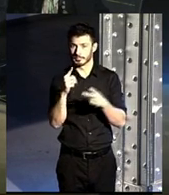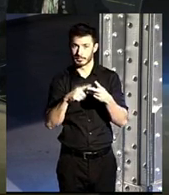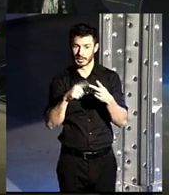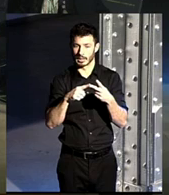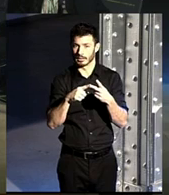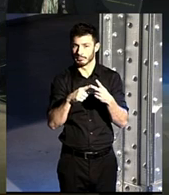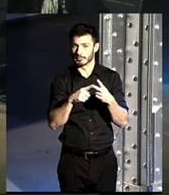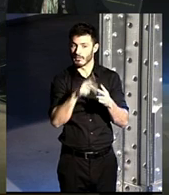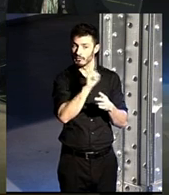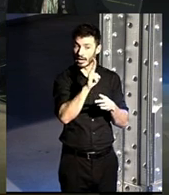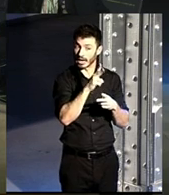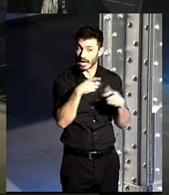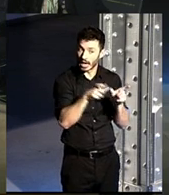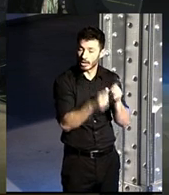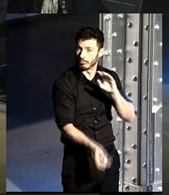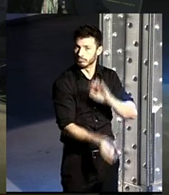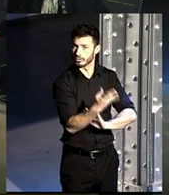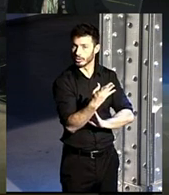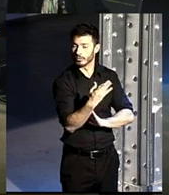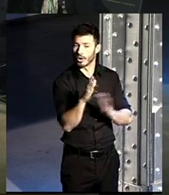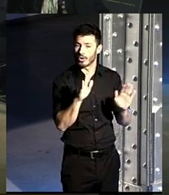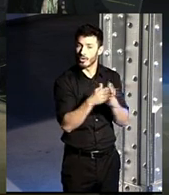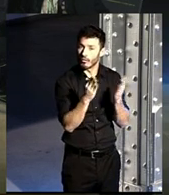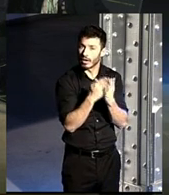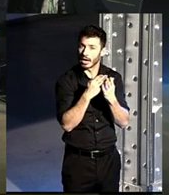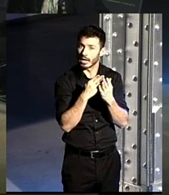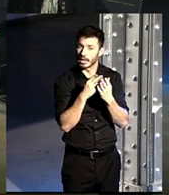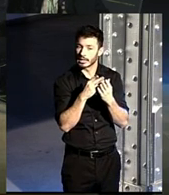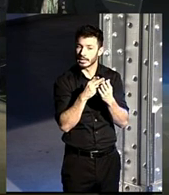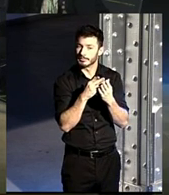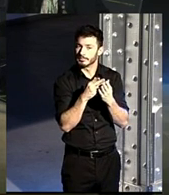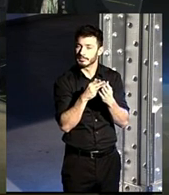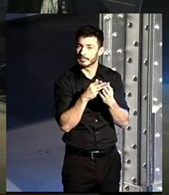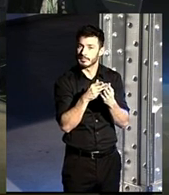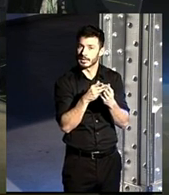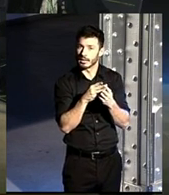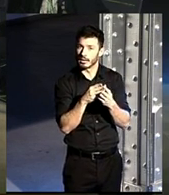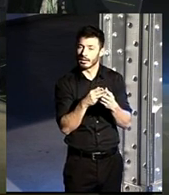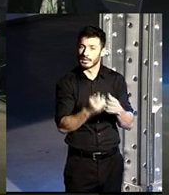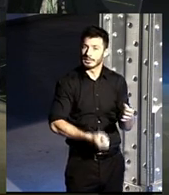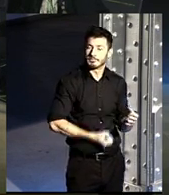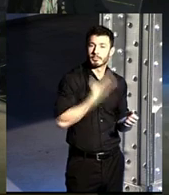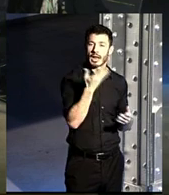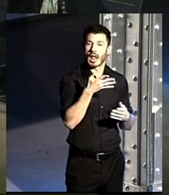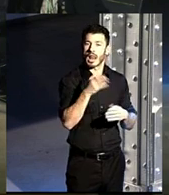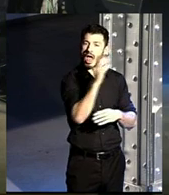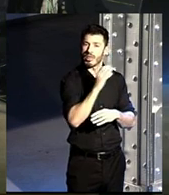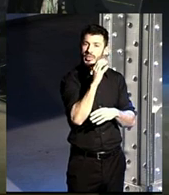son novelas muy basadas en la ciencia de ese momento. Si hay un padre de la ciencia